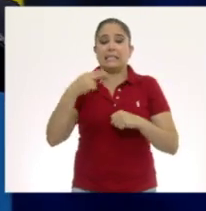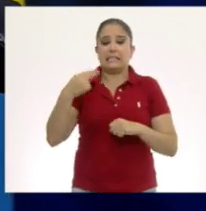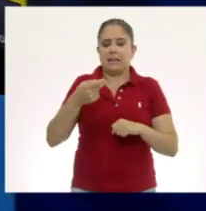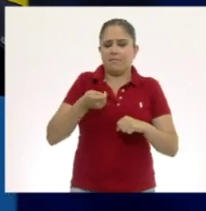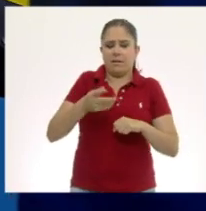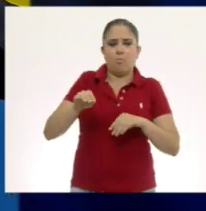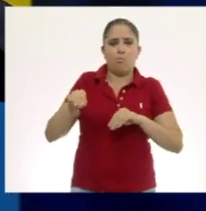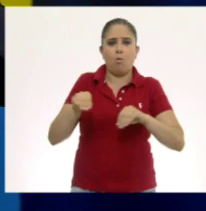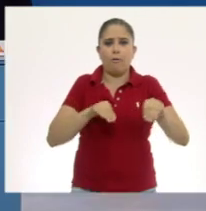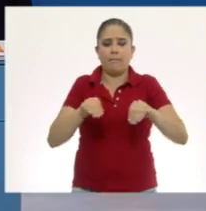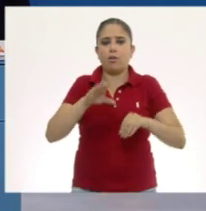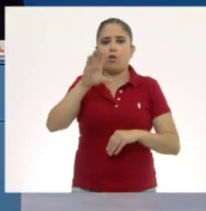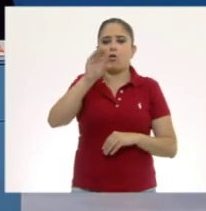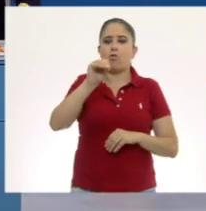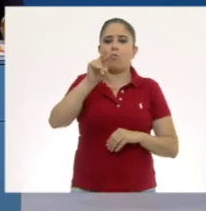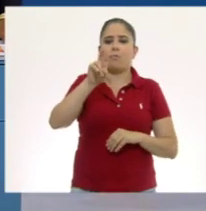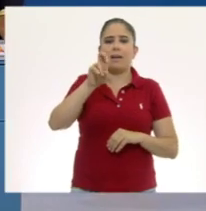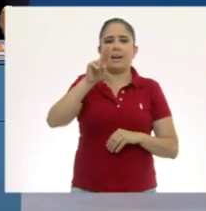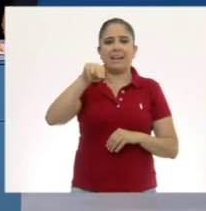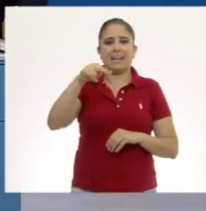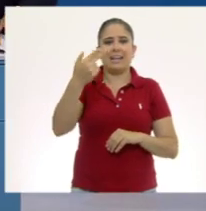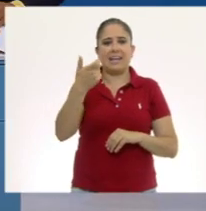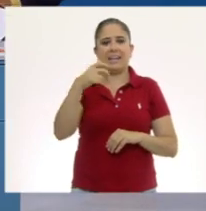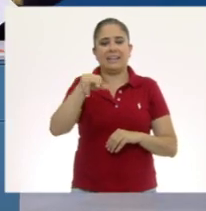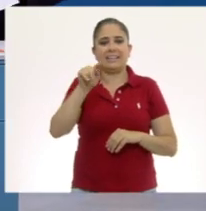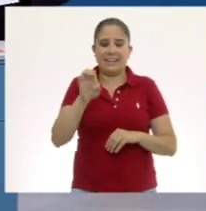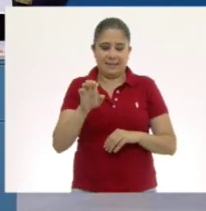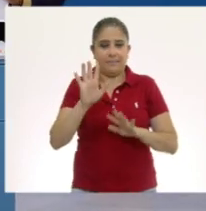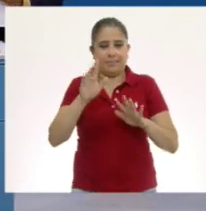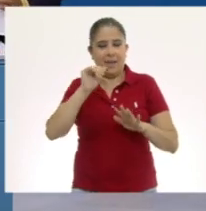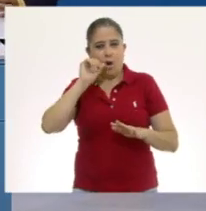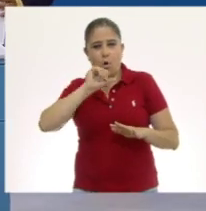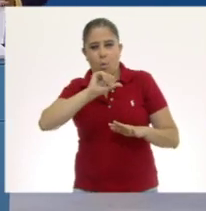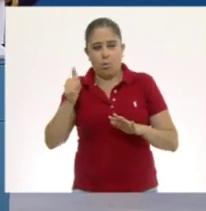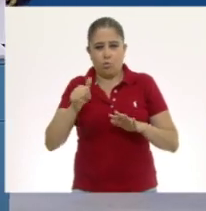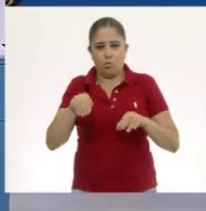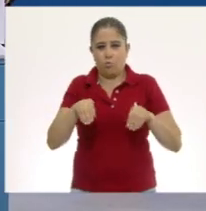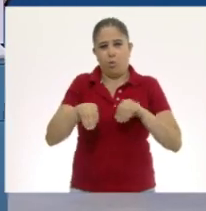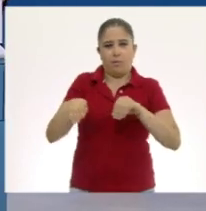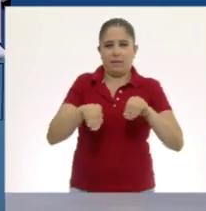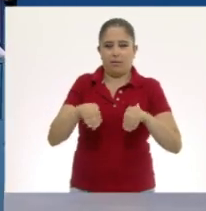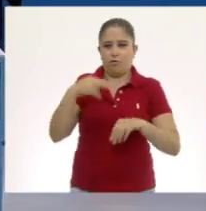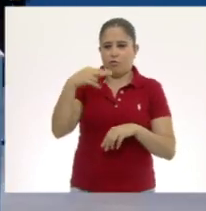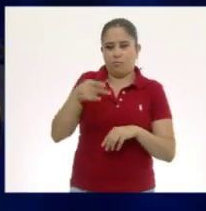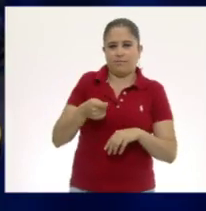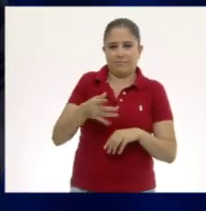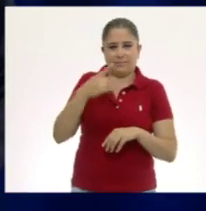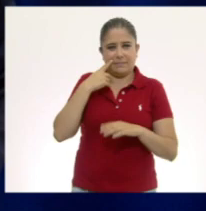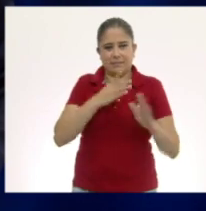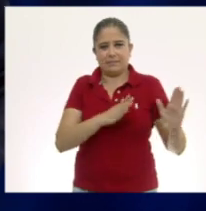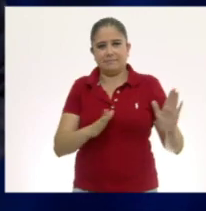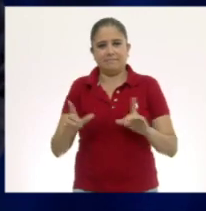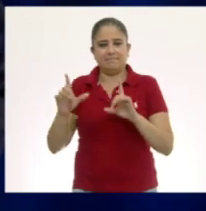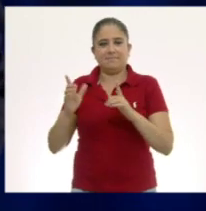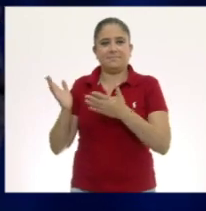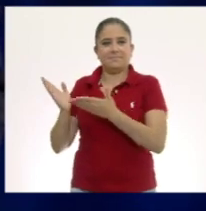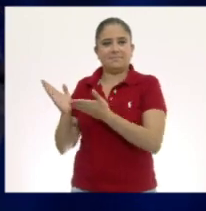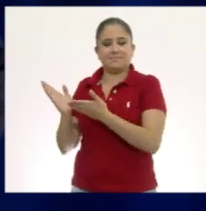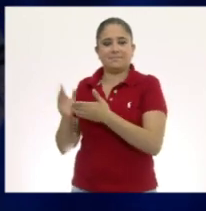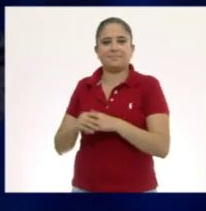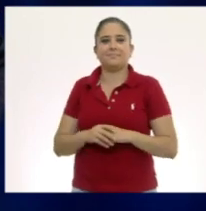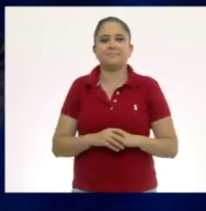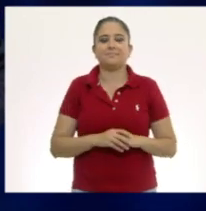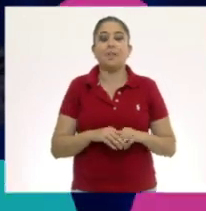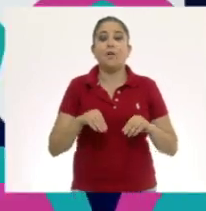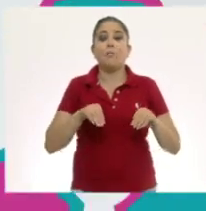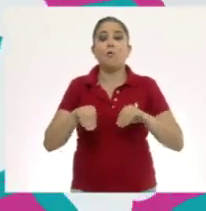convergente. ¿De acuerdo? Vamos a ver otro tipo de movimiento que tenemos y que es el que se le llama